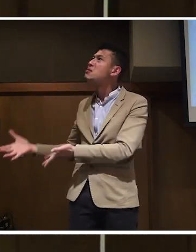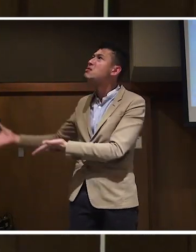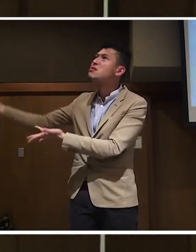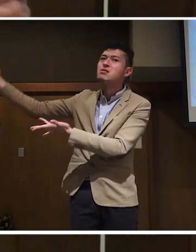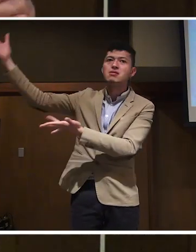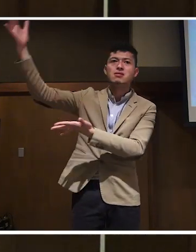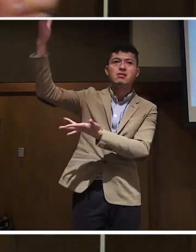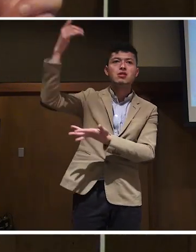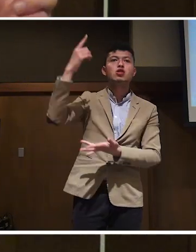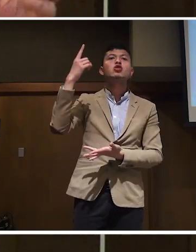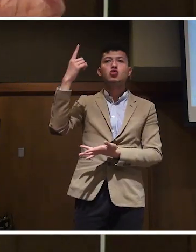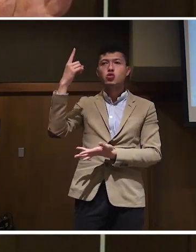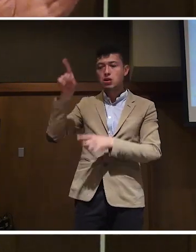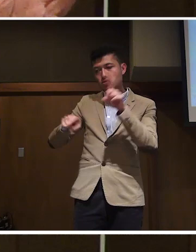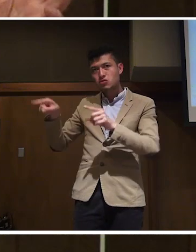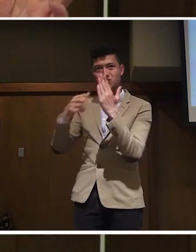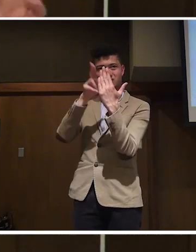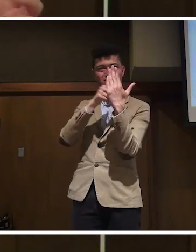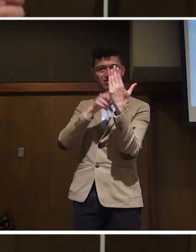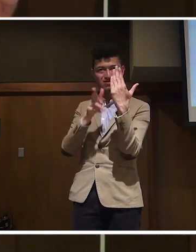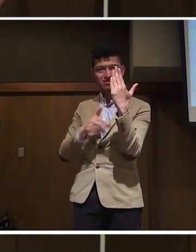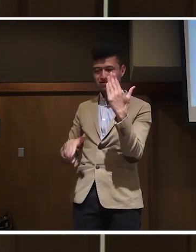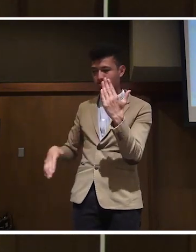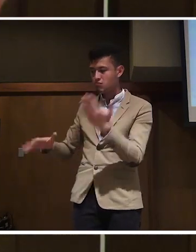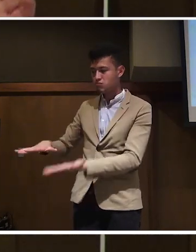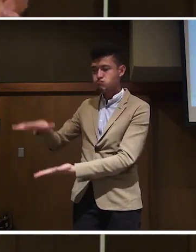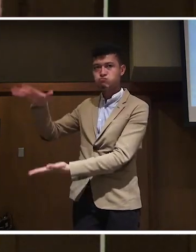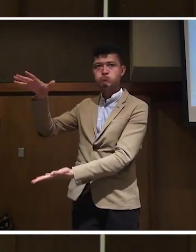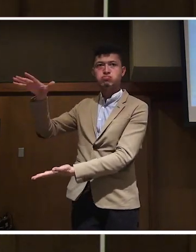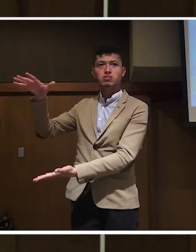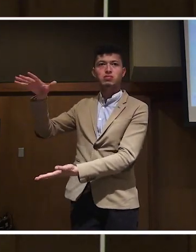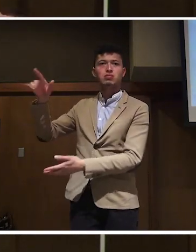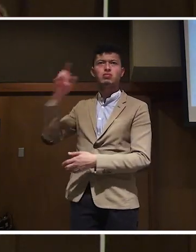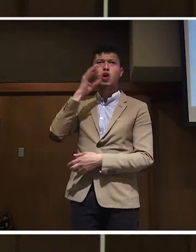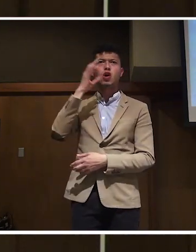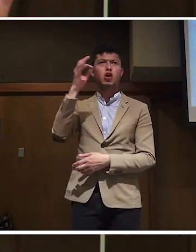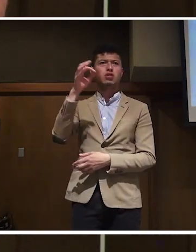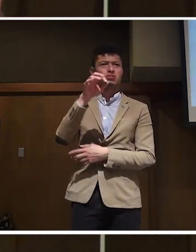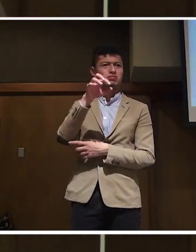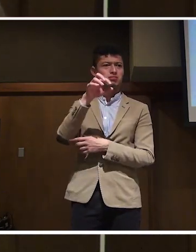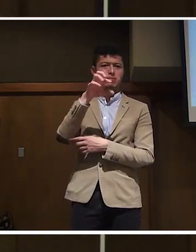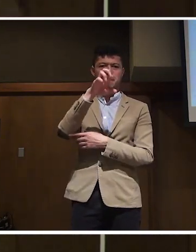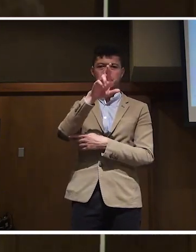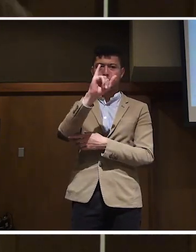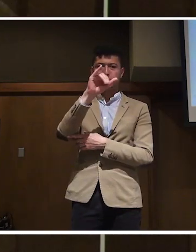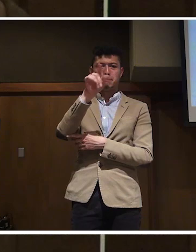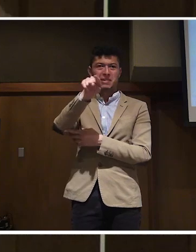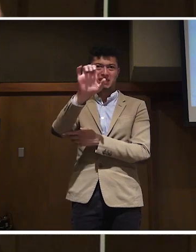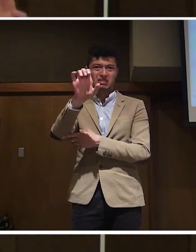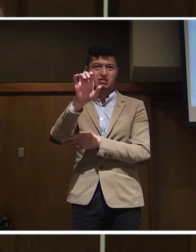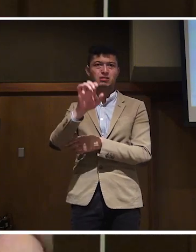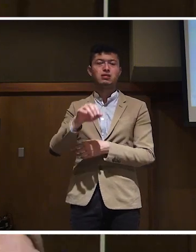una parte de esa colección, la de Price, se separó por alguna razón, no quedó en la